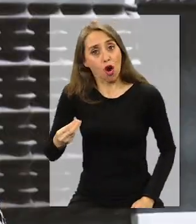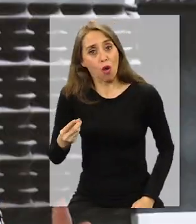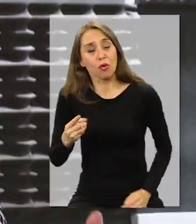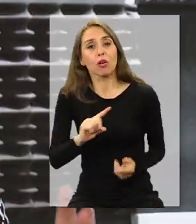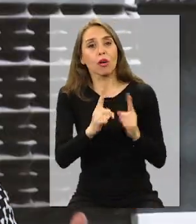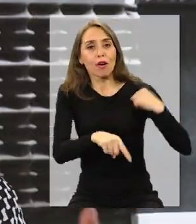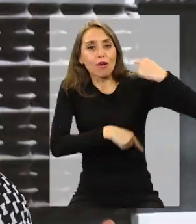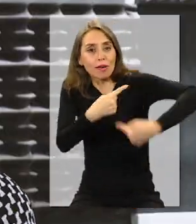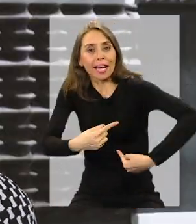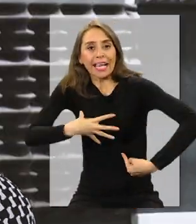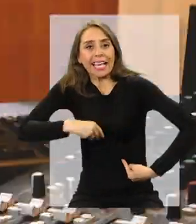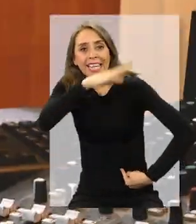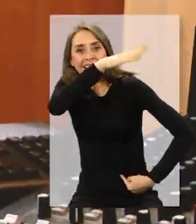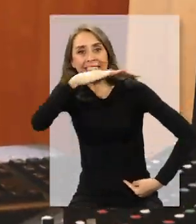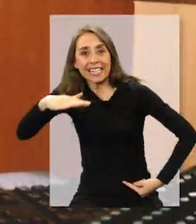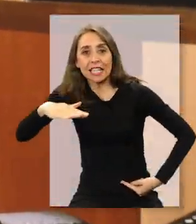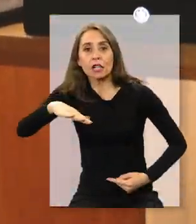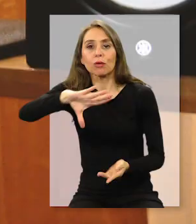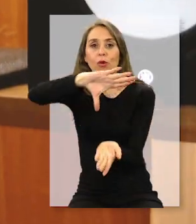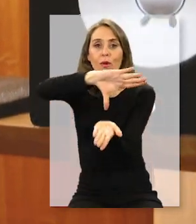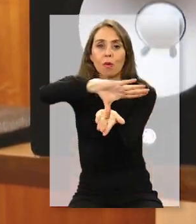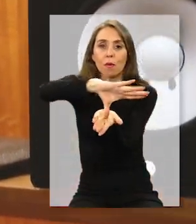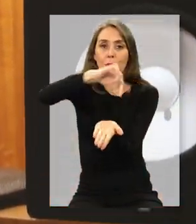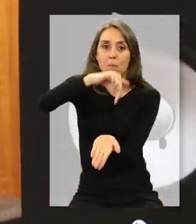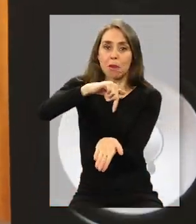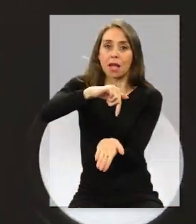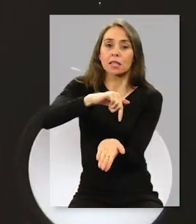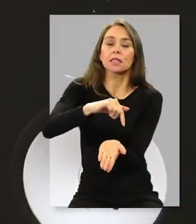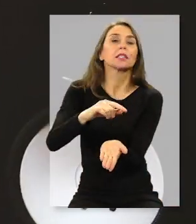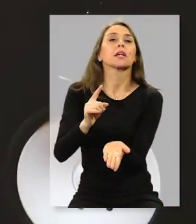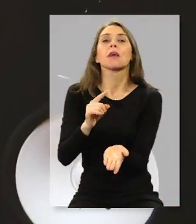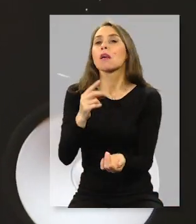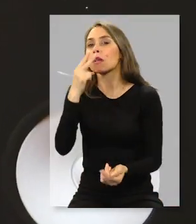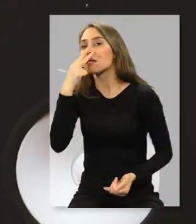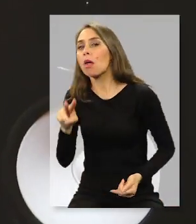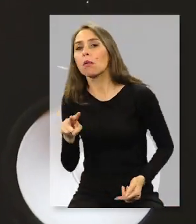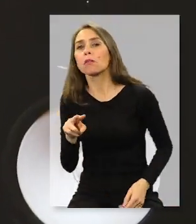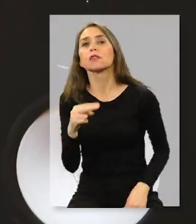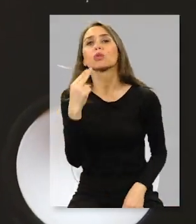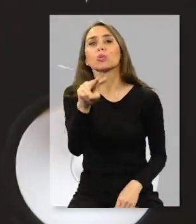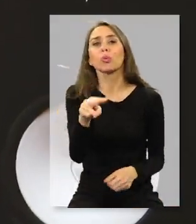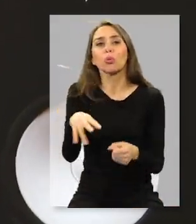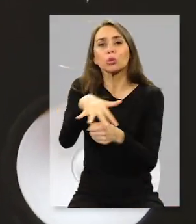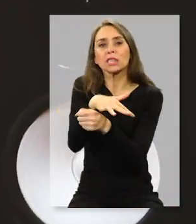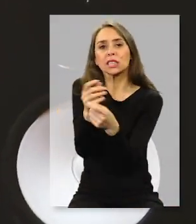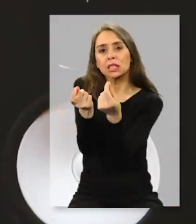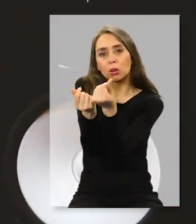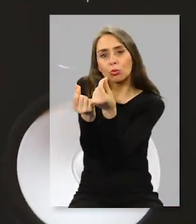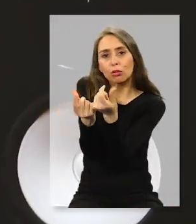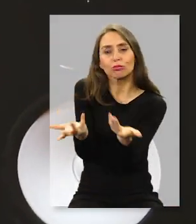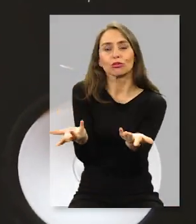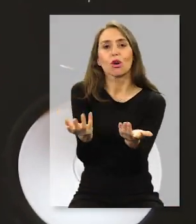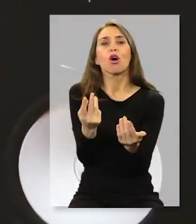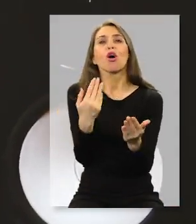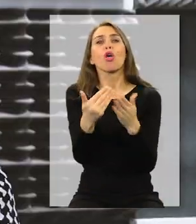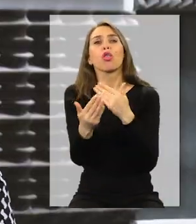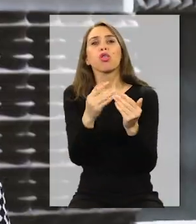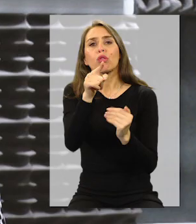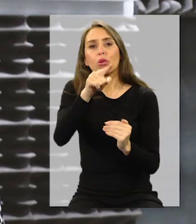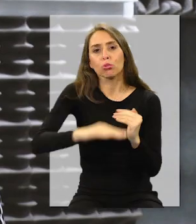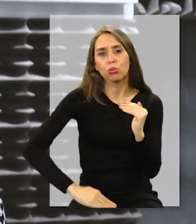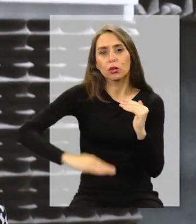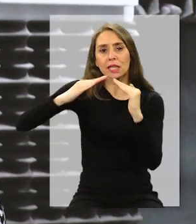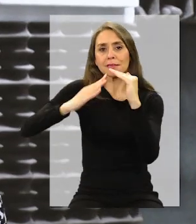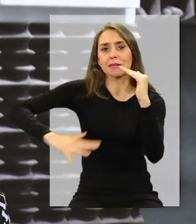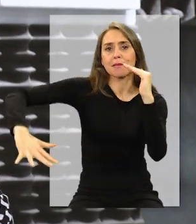quisiera, primero que nada, que mis hijos puedan tener hijos en un país donde no dependa de